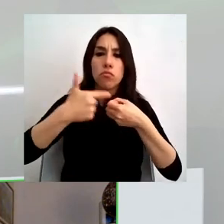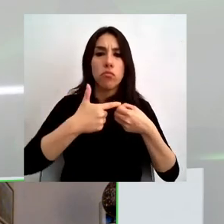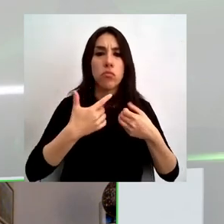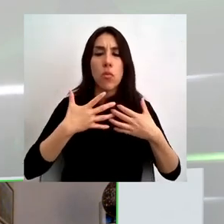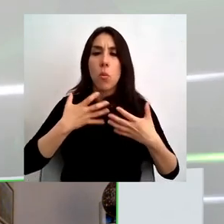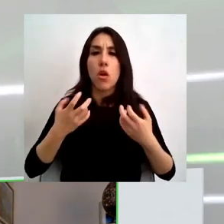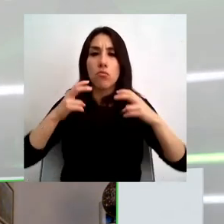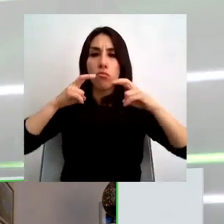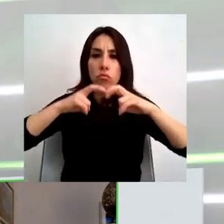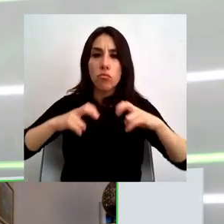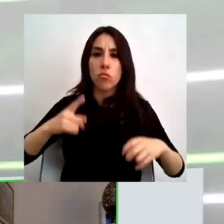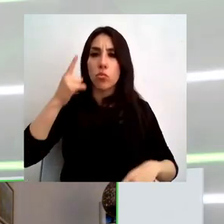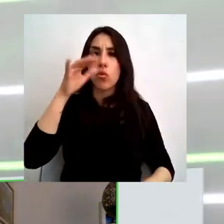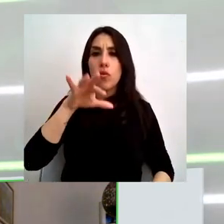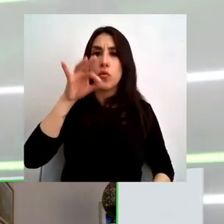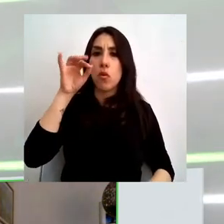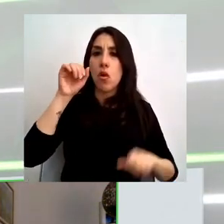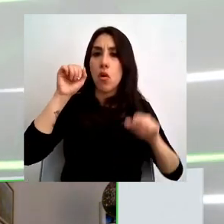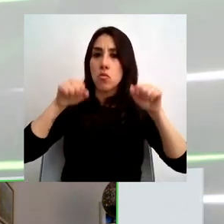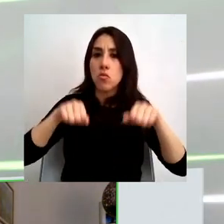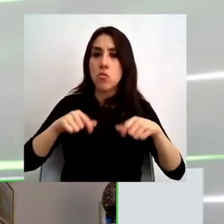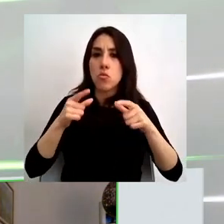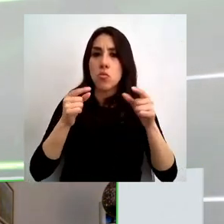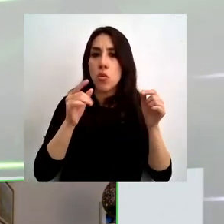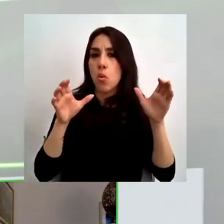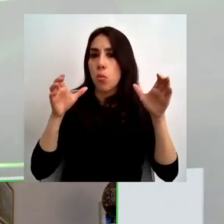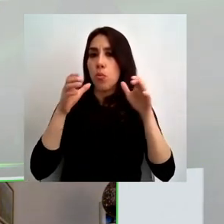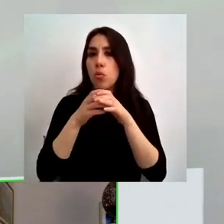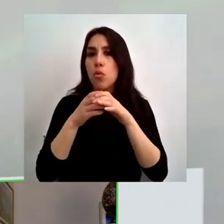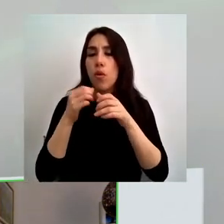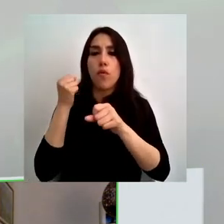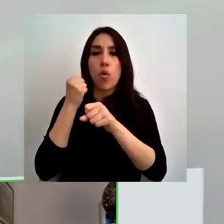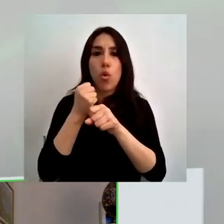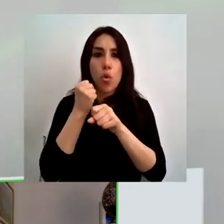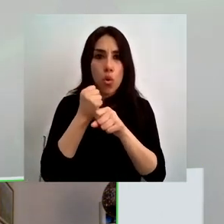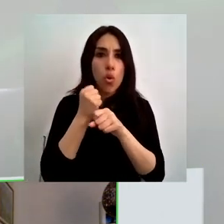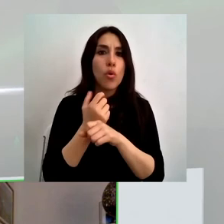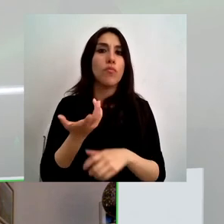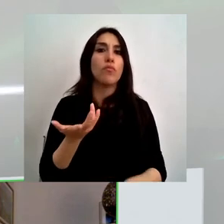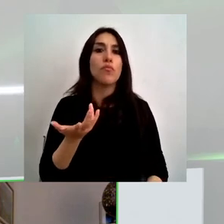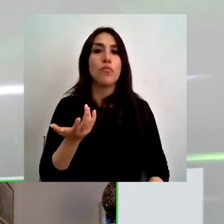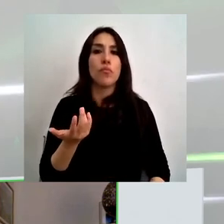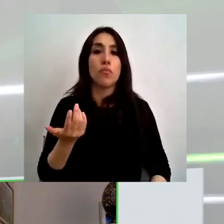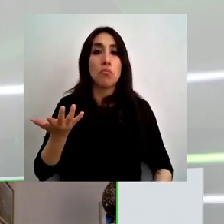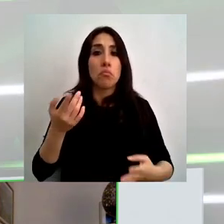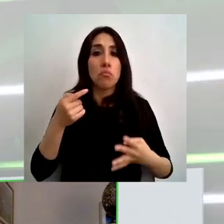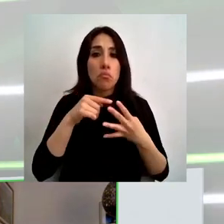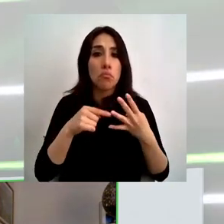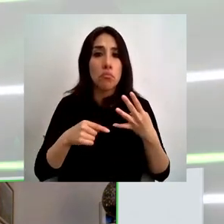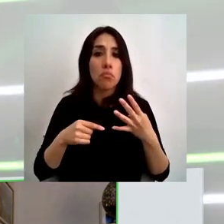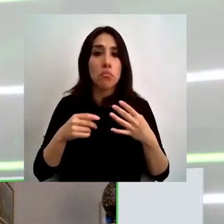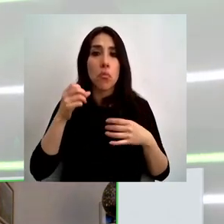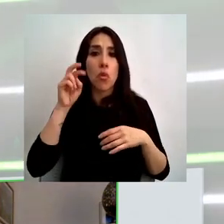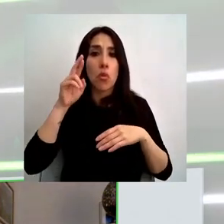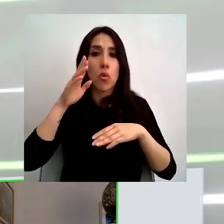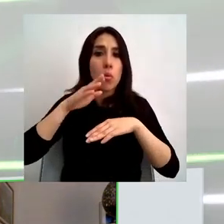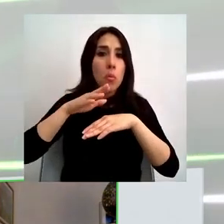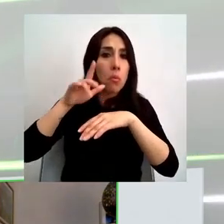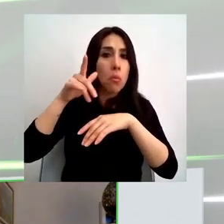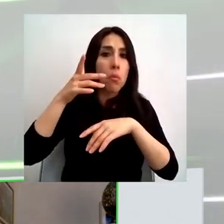grupos de colaboradores como recursos disponibles en su empresa organización o institución